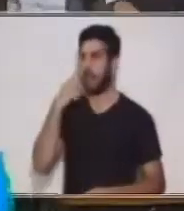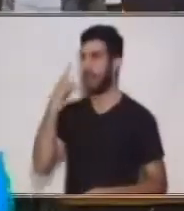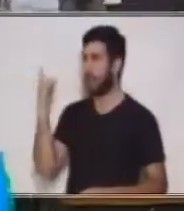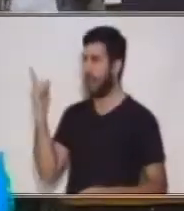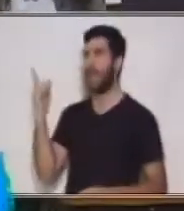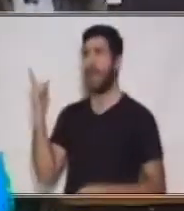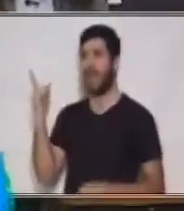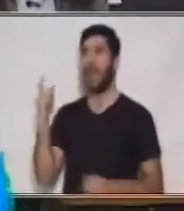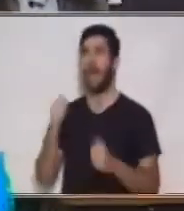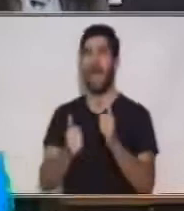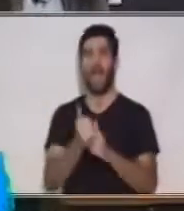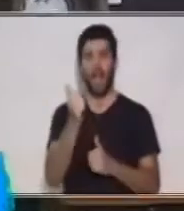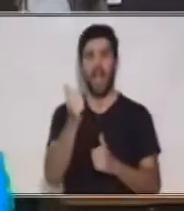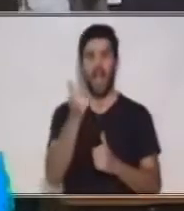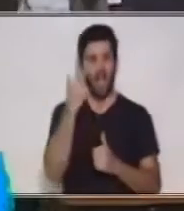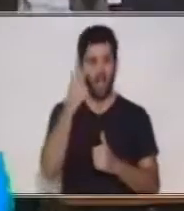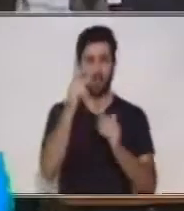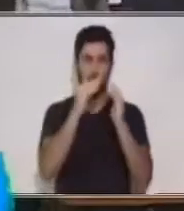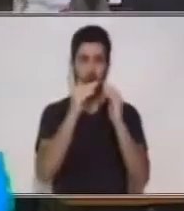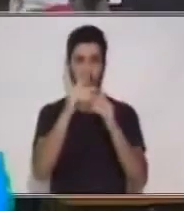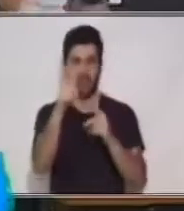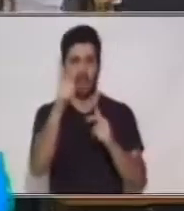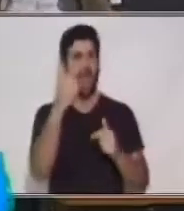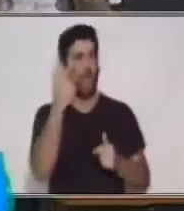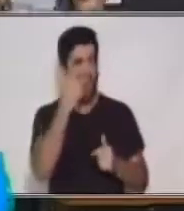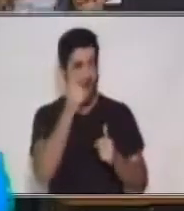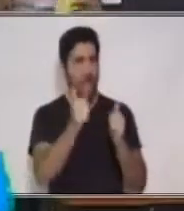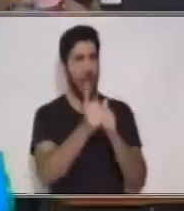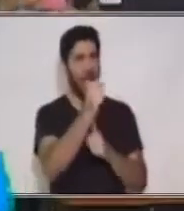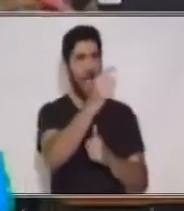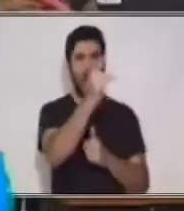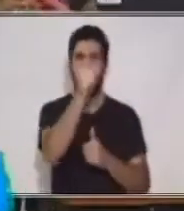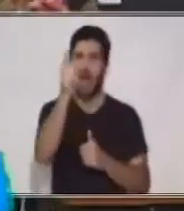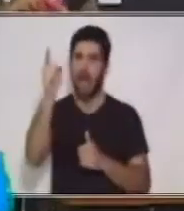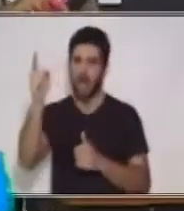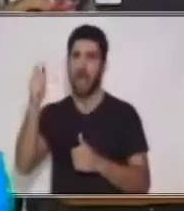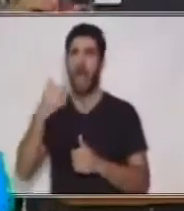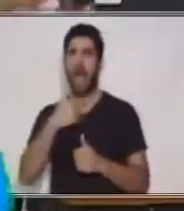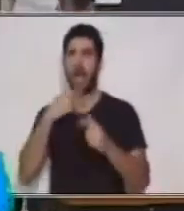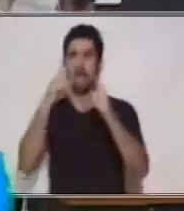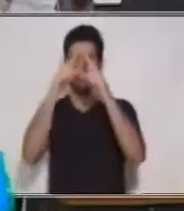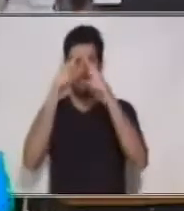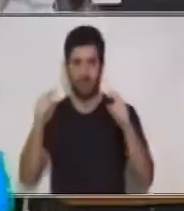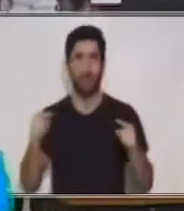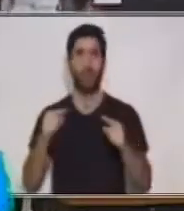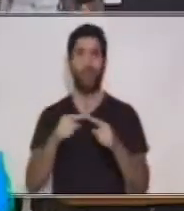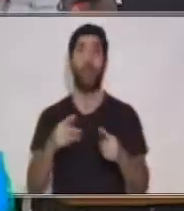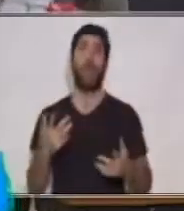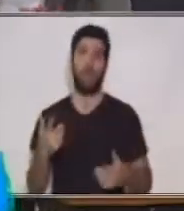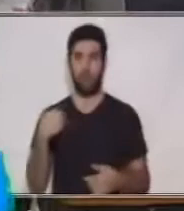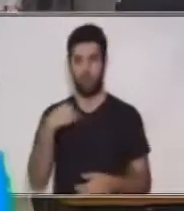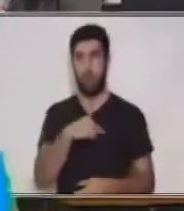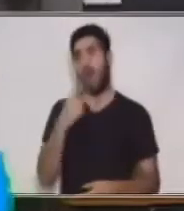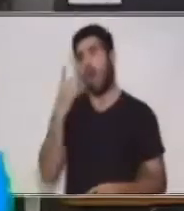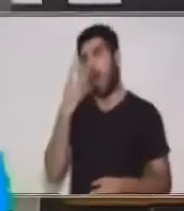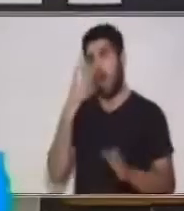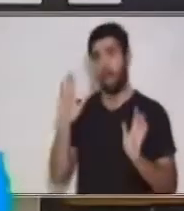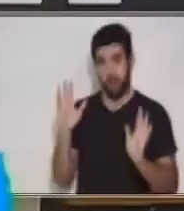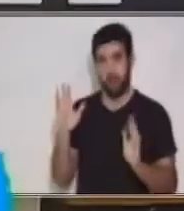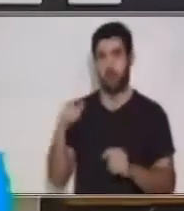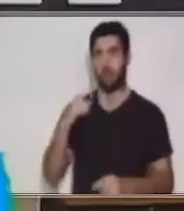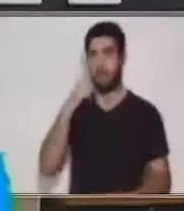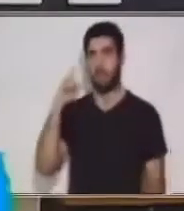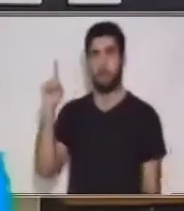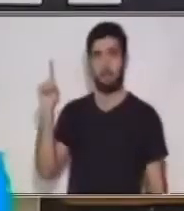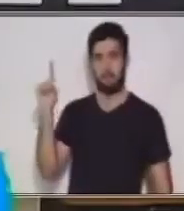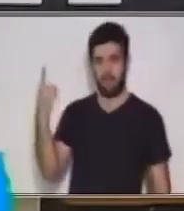triángulos o algunas otras figuras, pero primero vamos a comprobar que esto es un triángulo, es decir, que tiene los 3 lados. Colocamos entonces